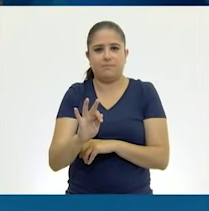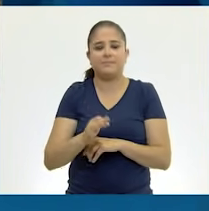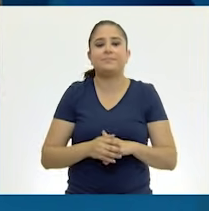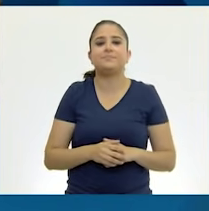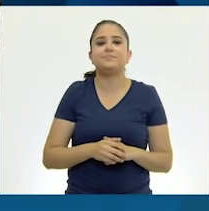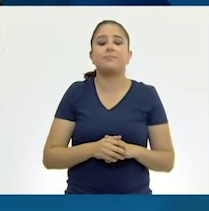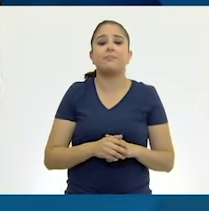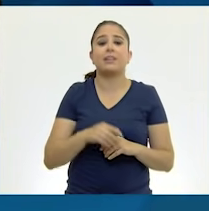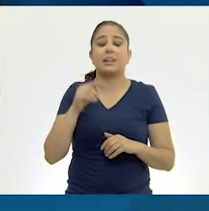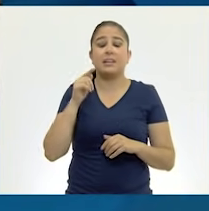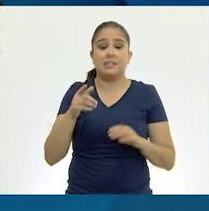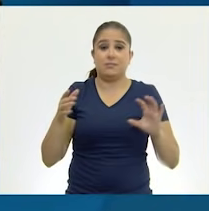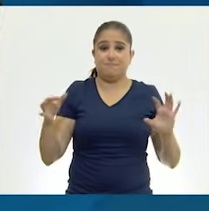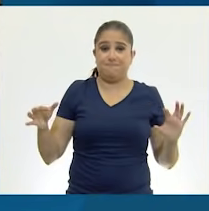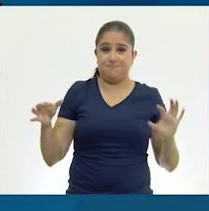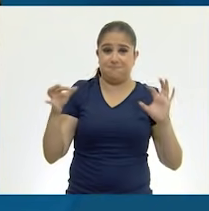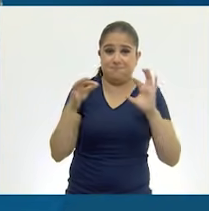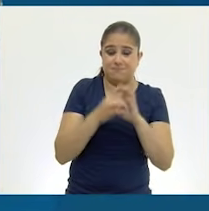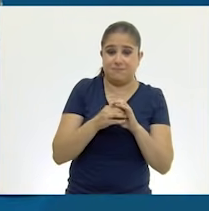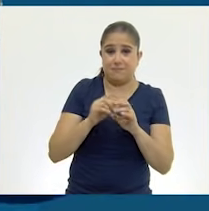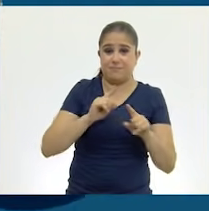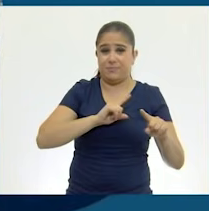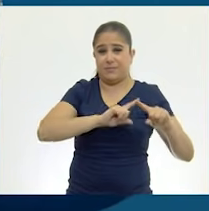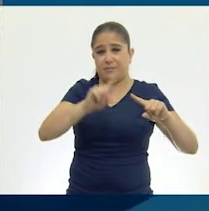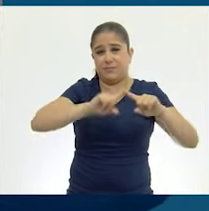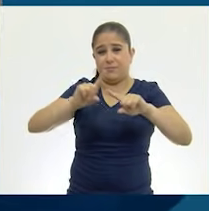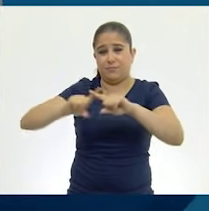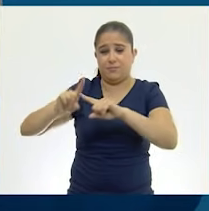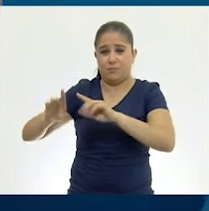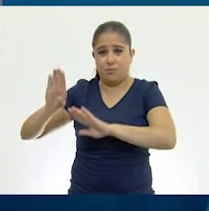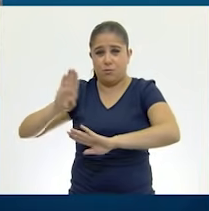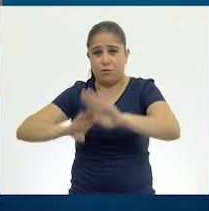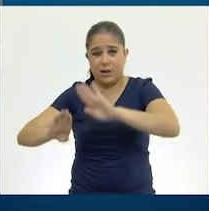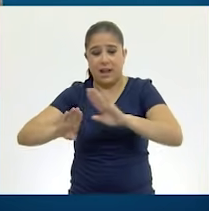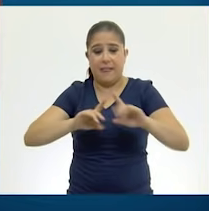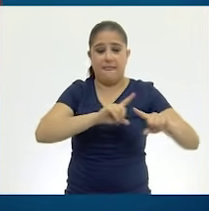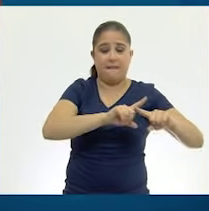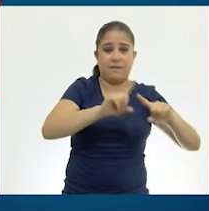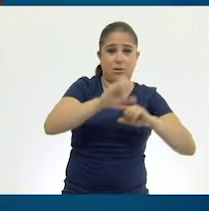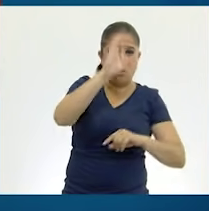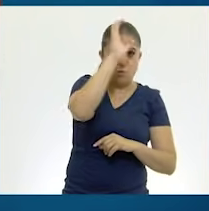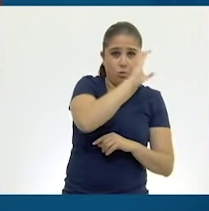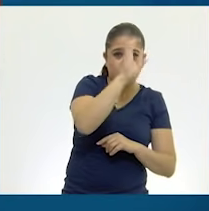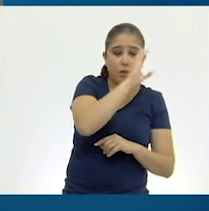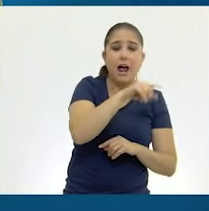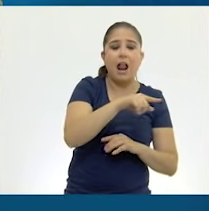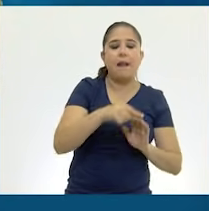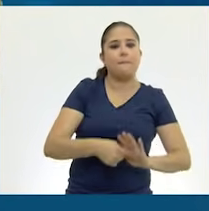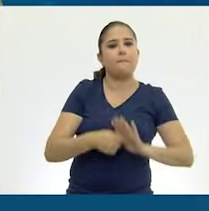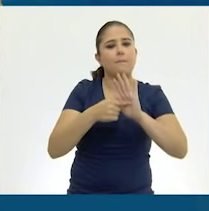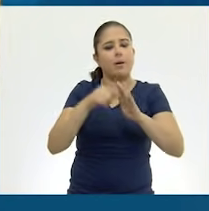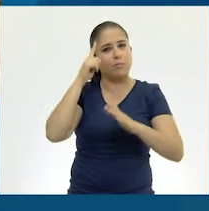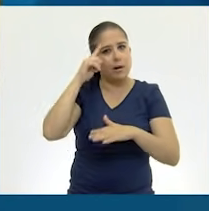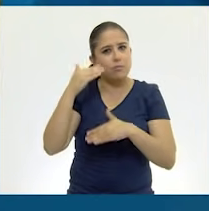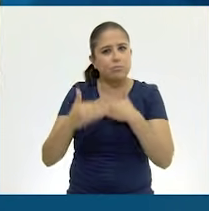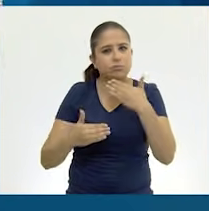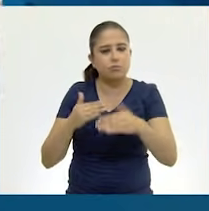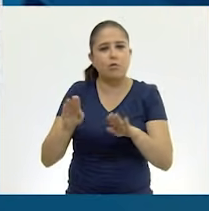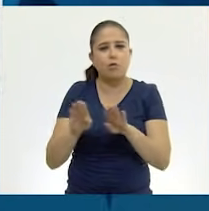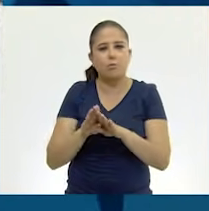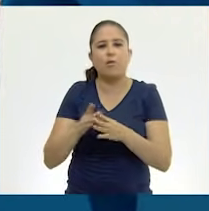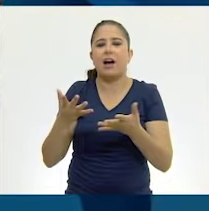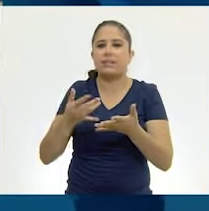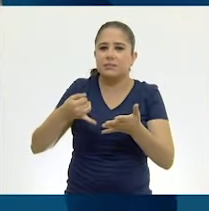La estrecha relación entre la diversidad biológica y la diversidad cultural se manifiesta en el proceso de